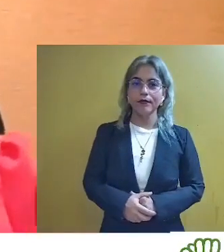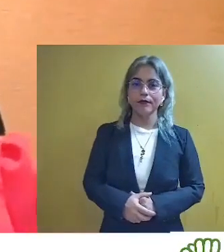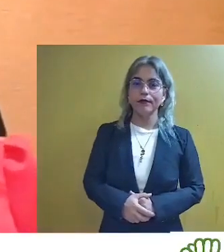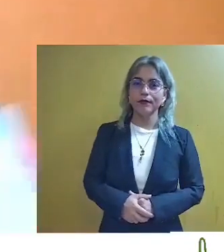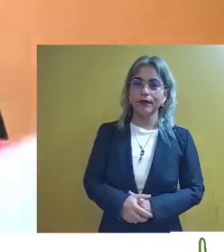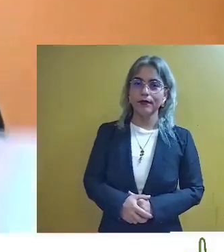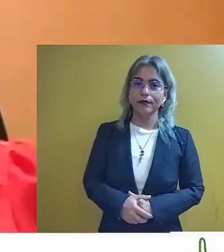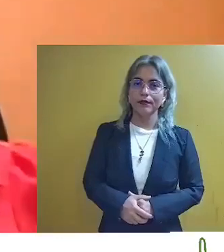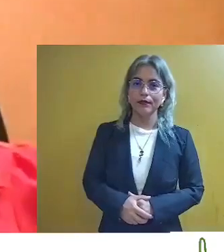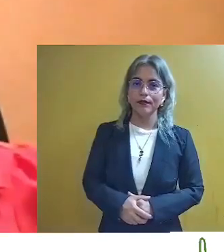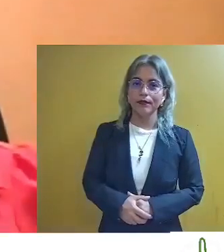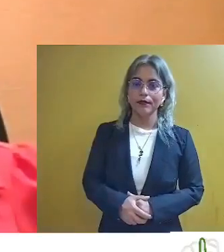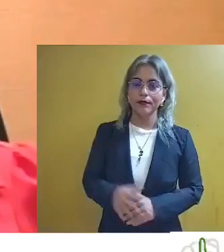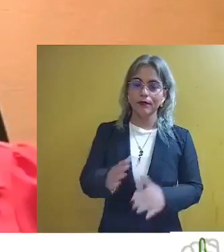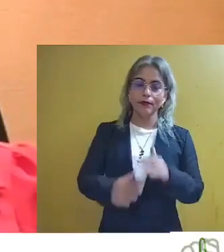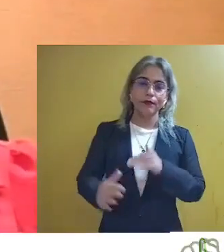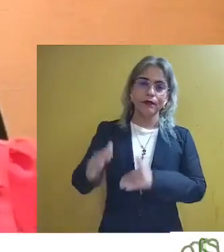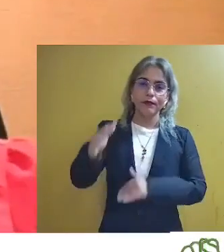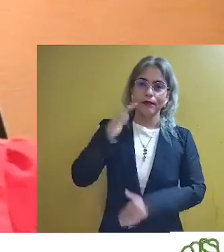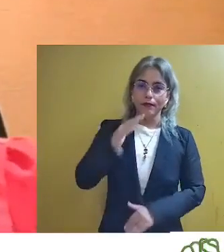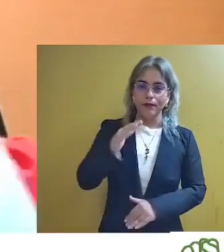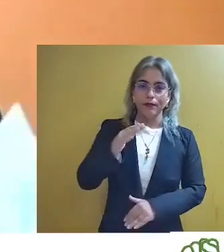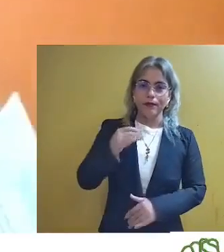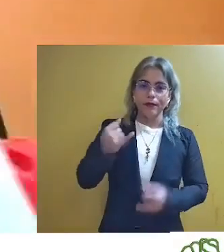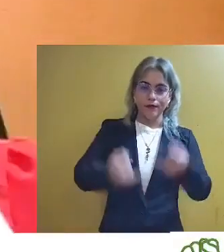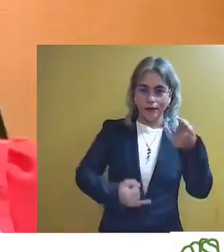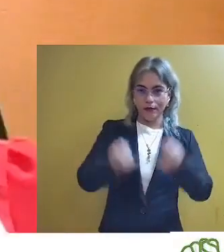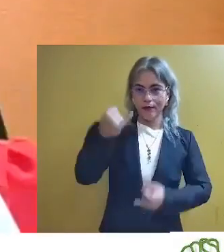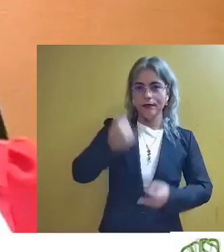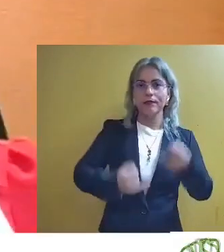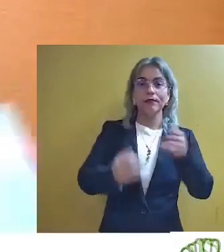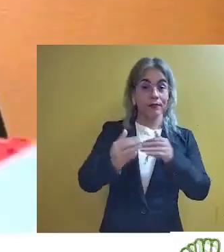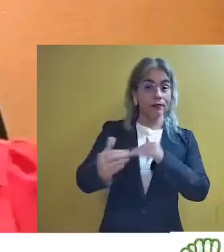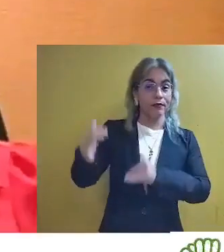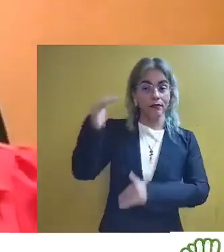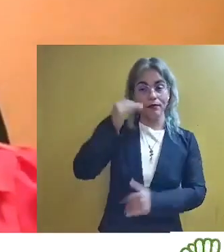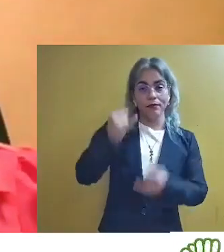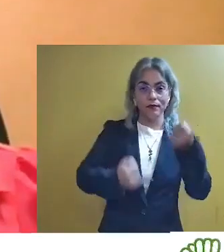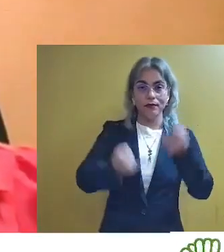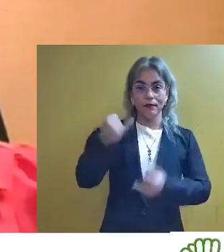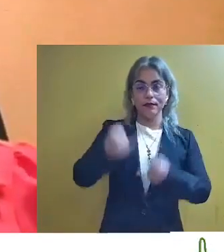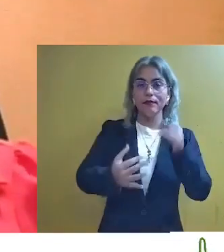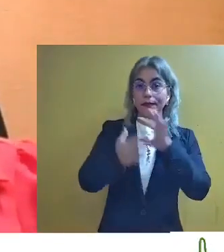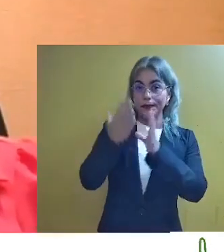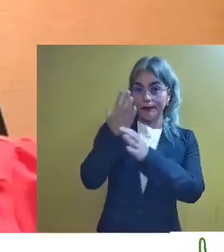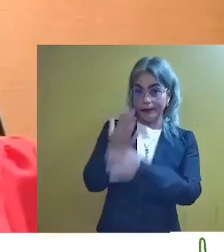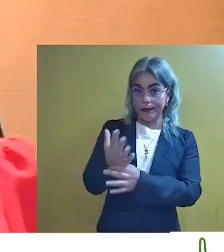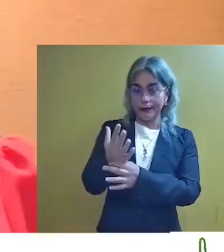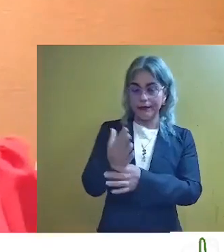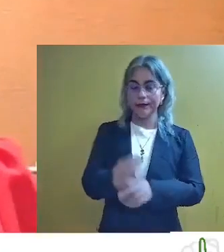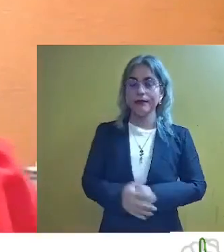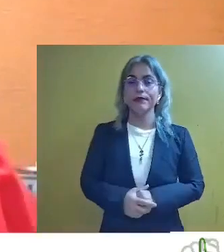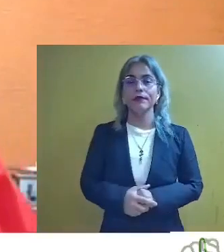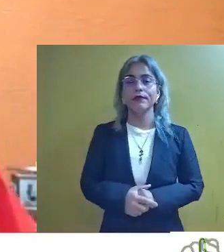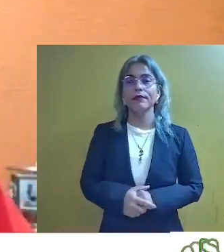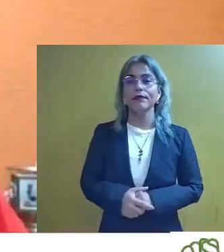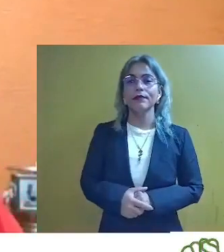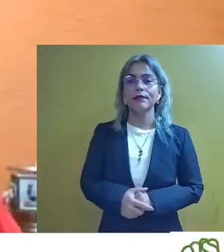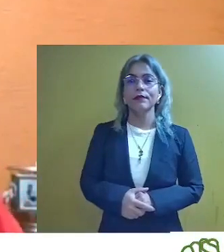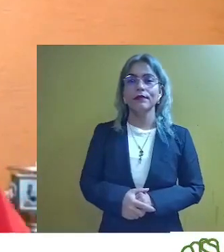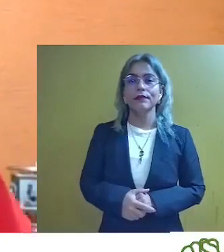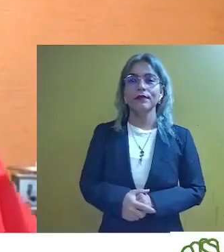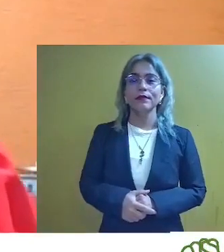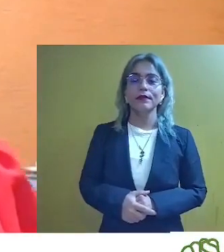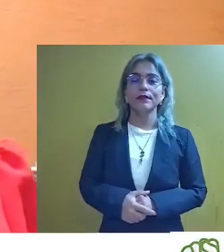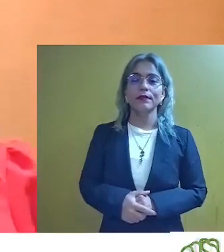la Suprema Corte de Justicia también se ha manifestado al respecto de que